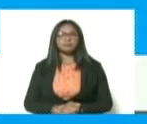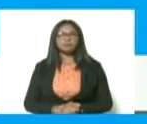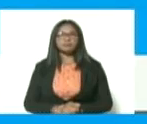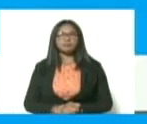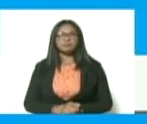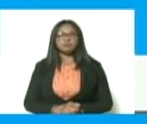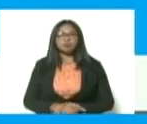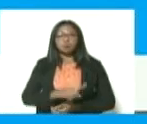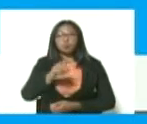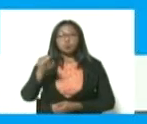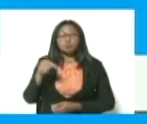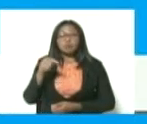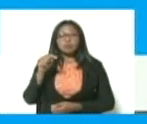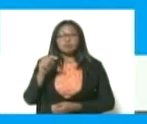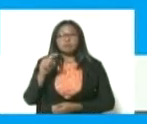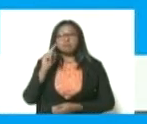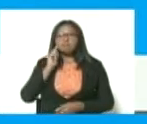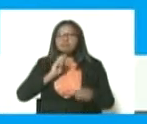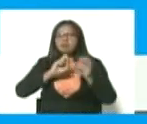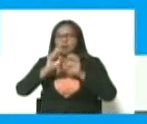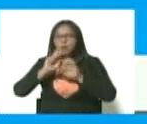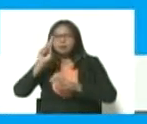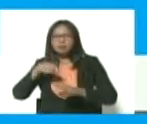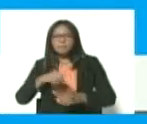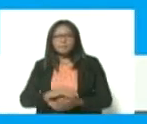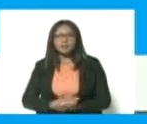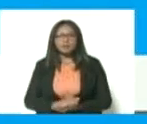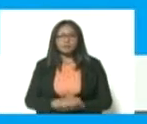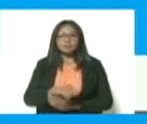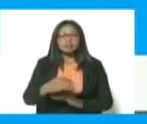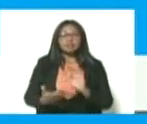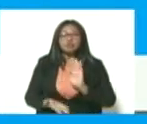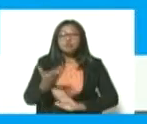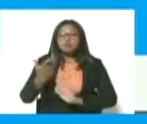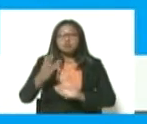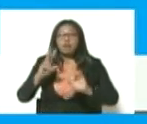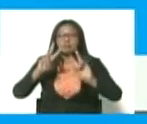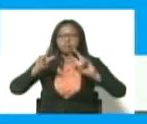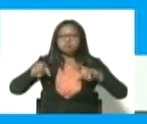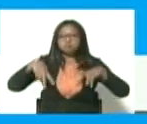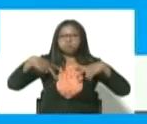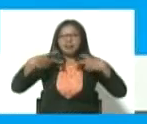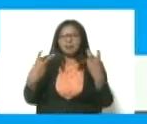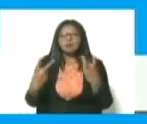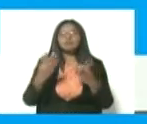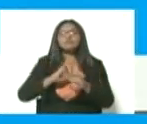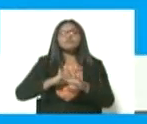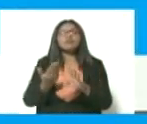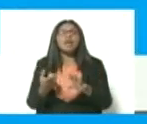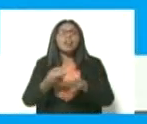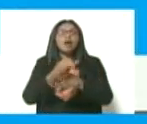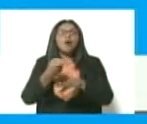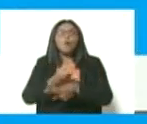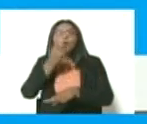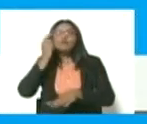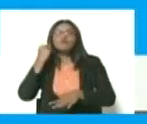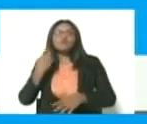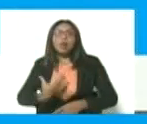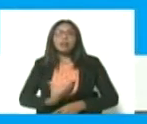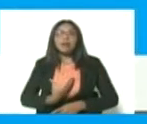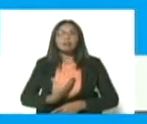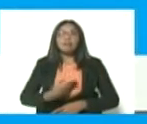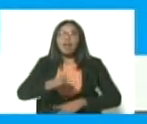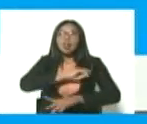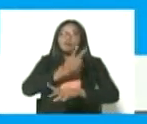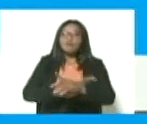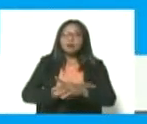Para que ustedes vean, muy importante la renovación, porque las gobernaciones y las alcaldías son el